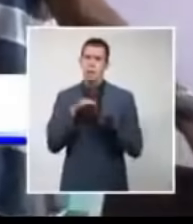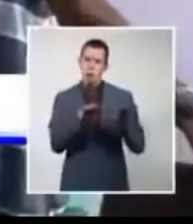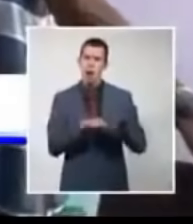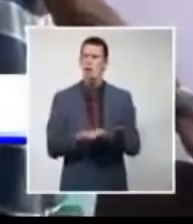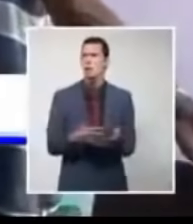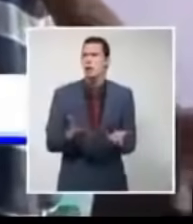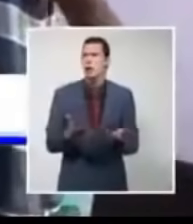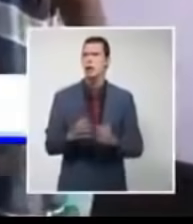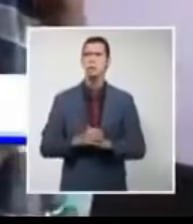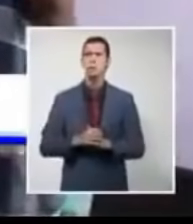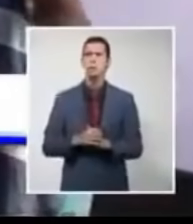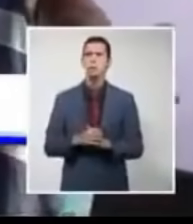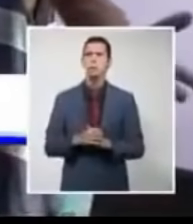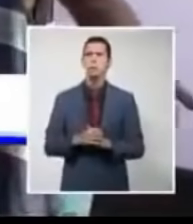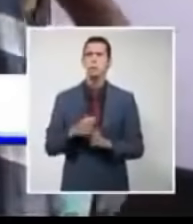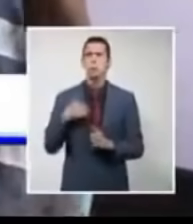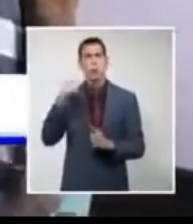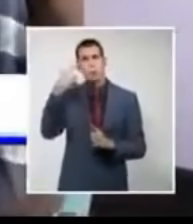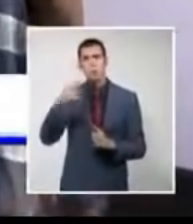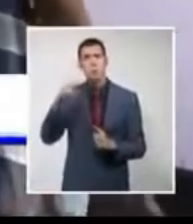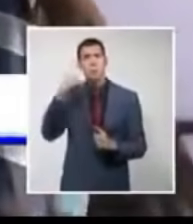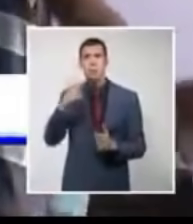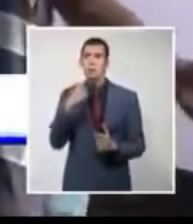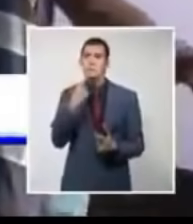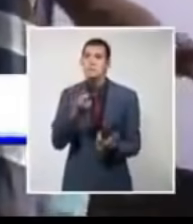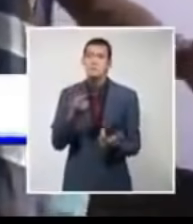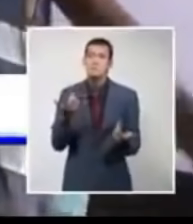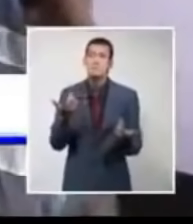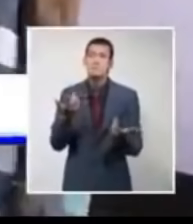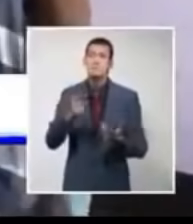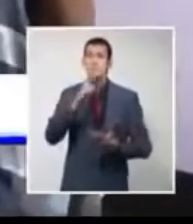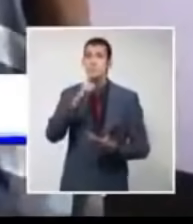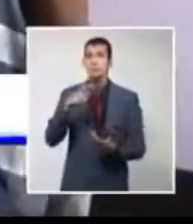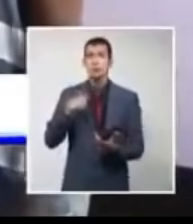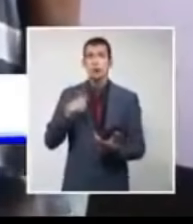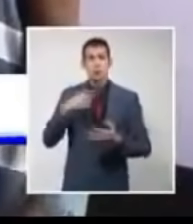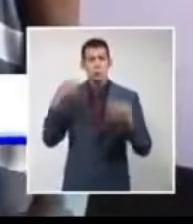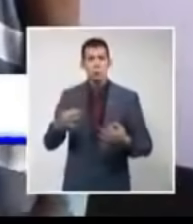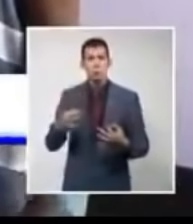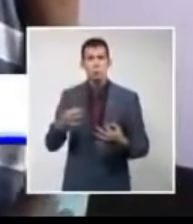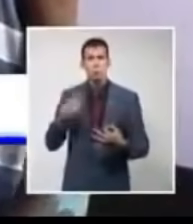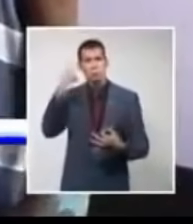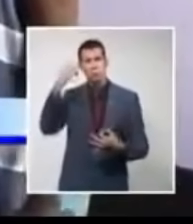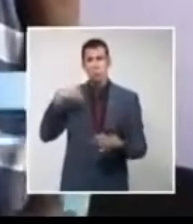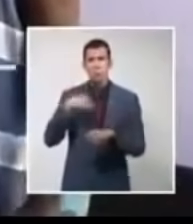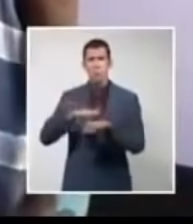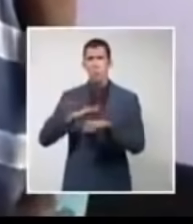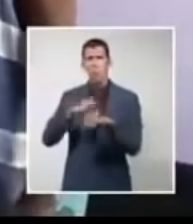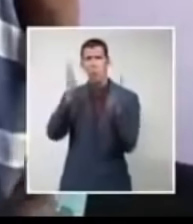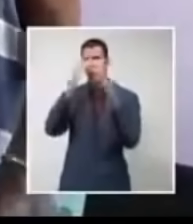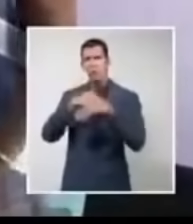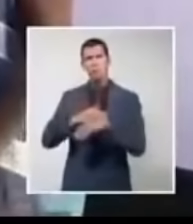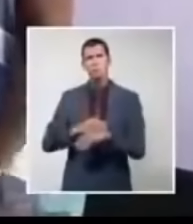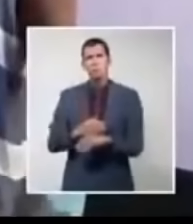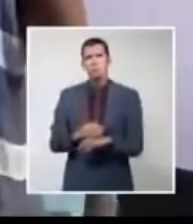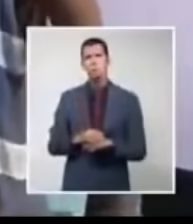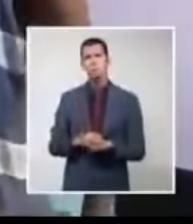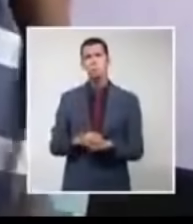descubrir porque yo no sé ni qué decir que no había real soy inocente completamente inocente